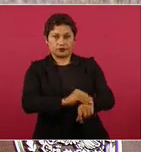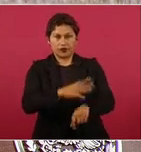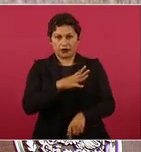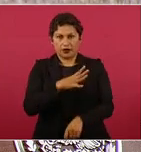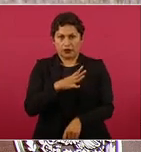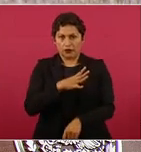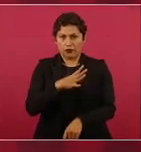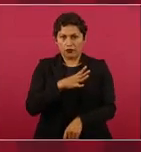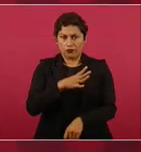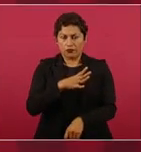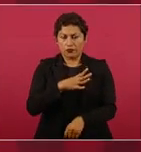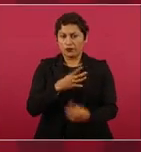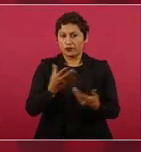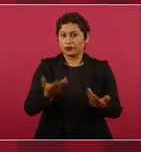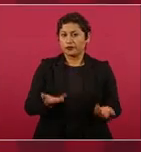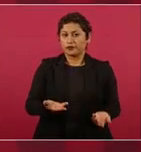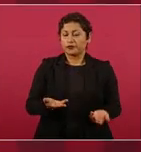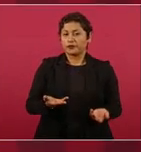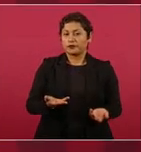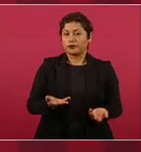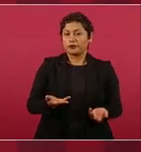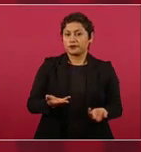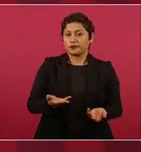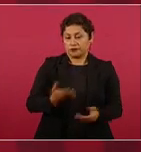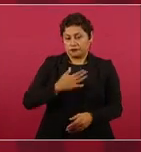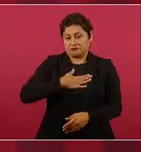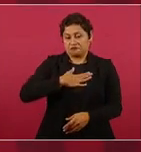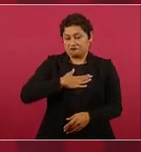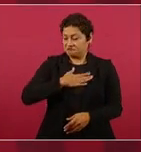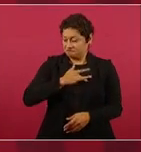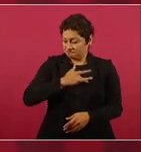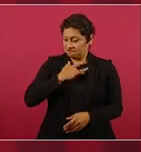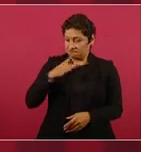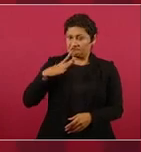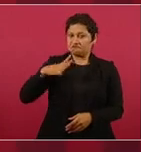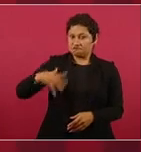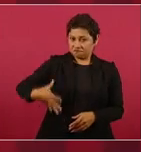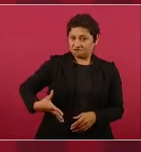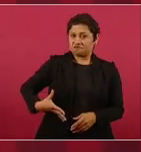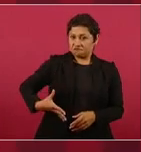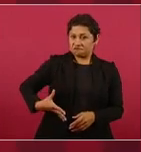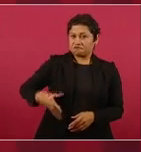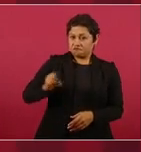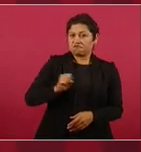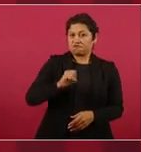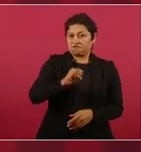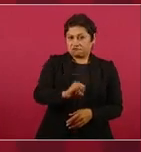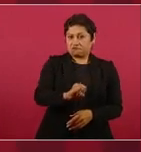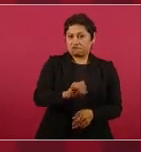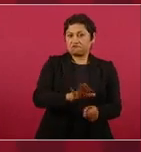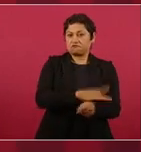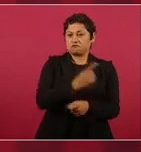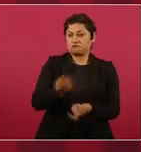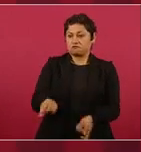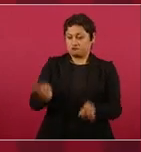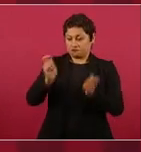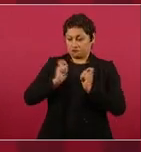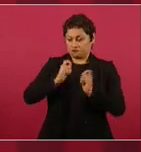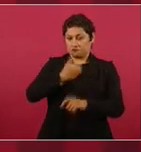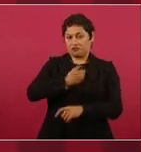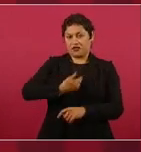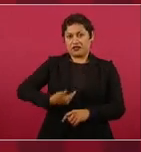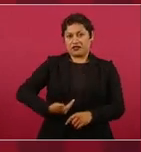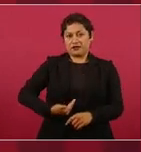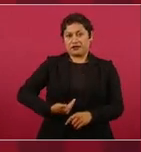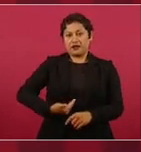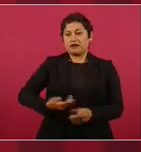y es para mí un orgullo como presidente de México y represento a todo el